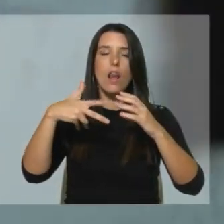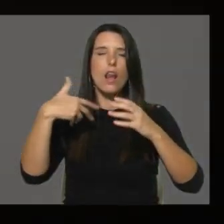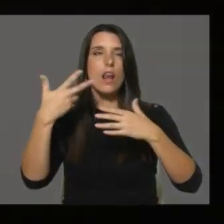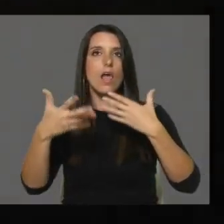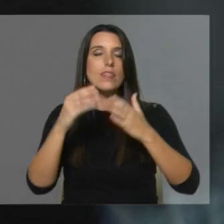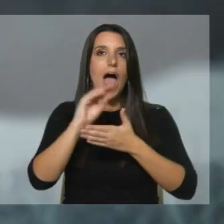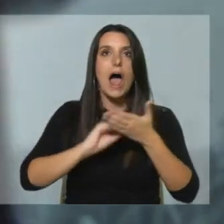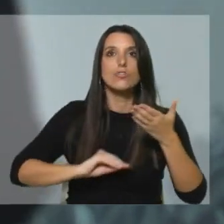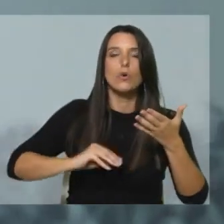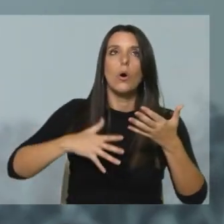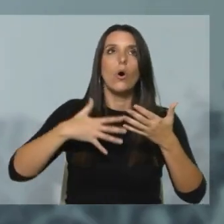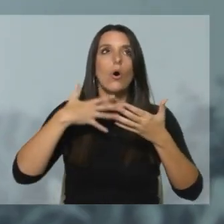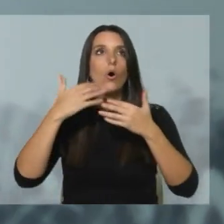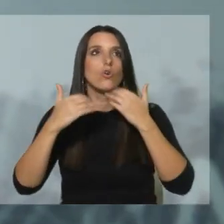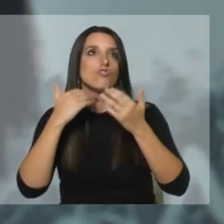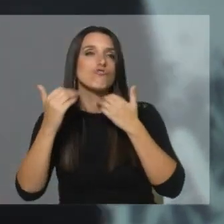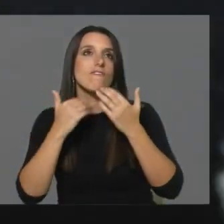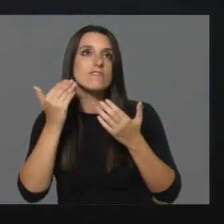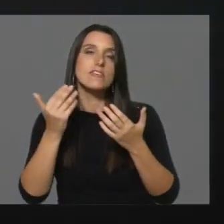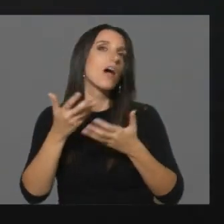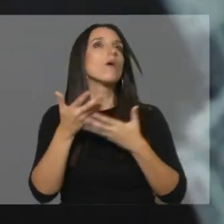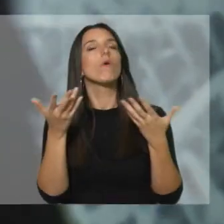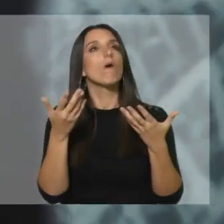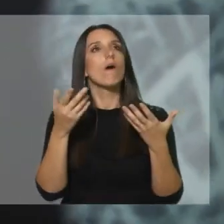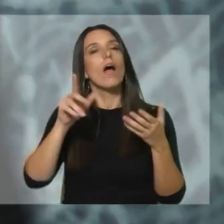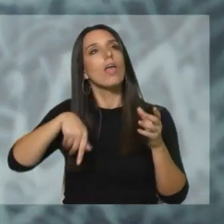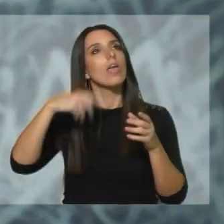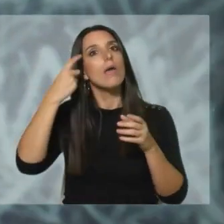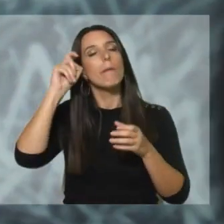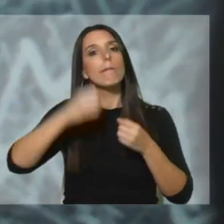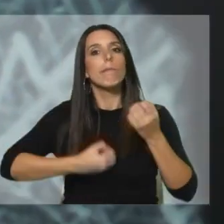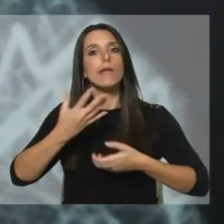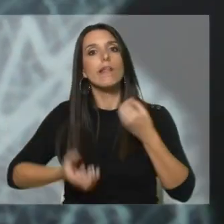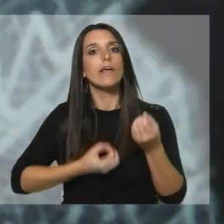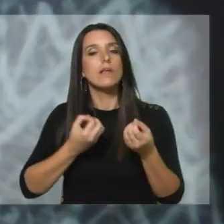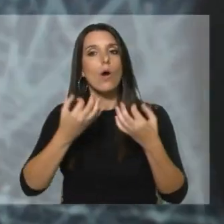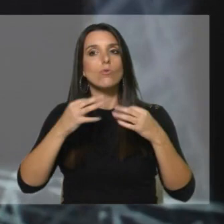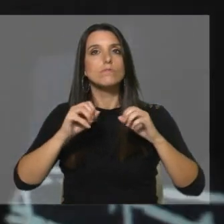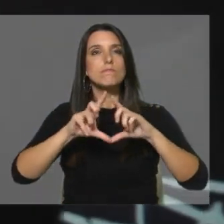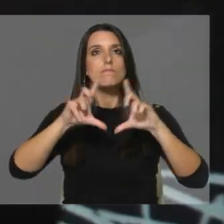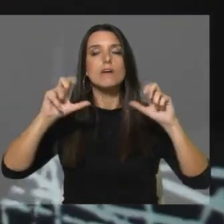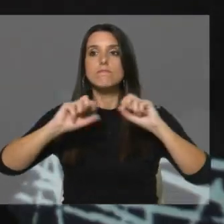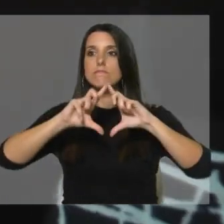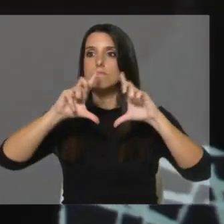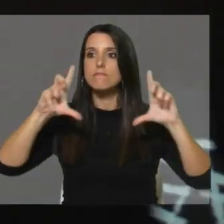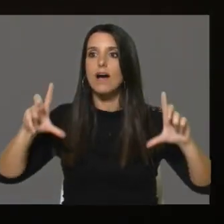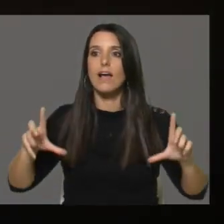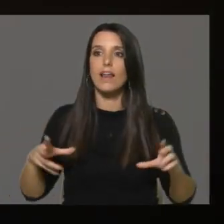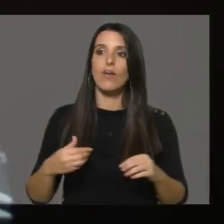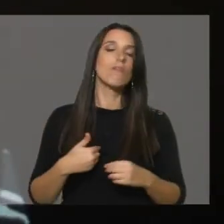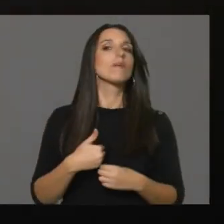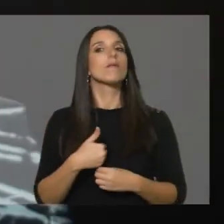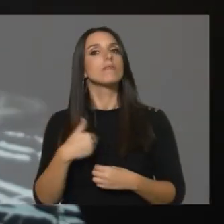de datos. Y bueno, eso, rodearse de todas esas imágenes, me parecía como un punto